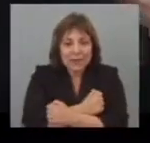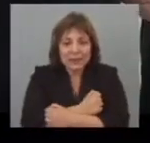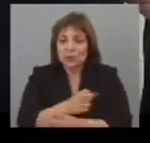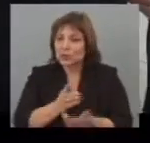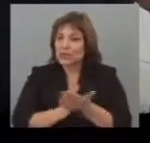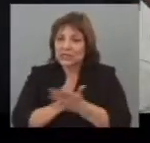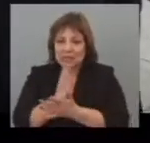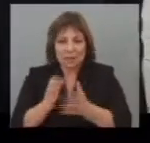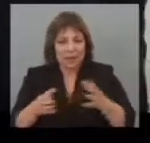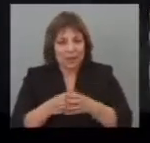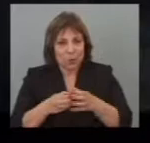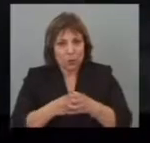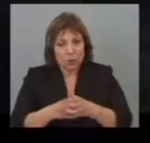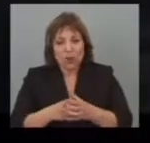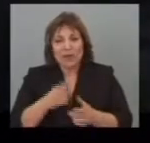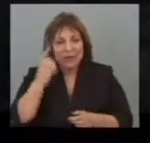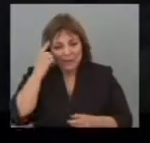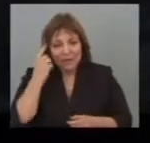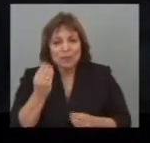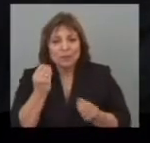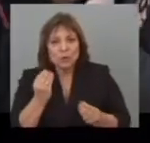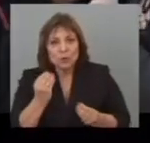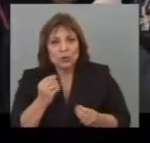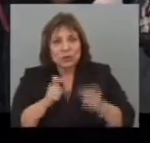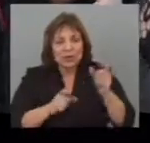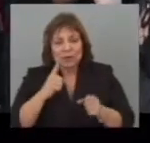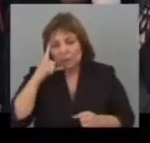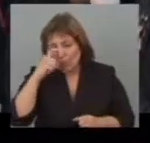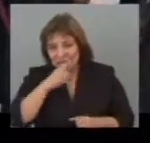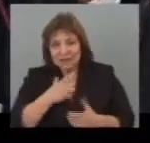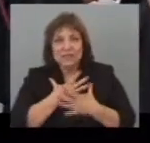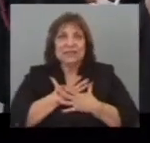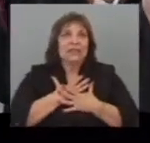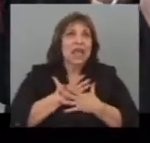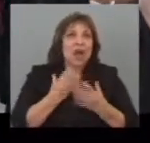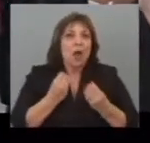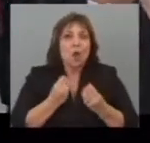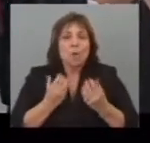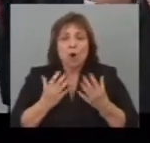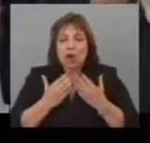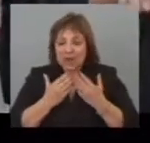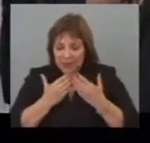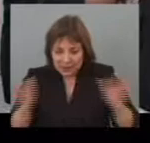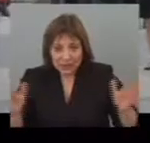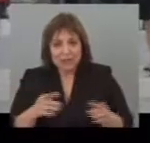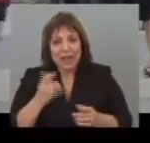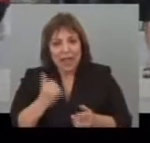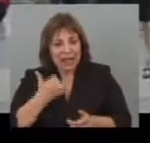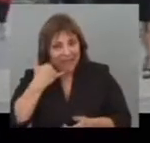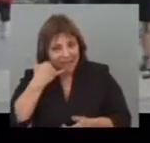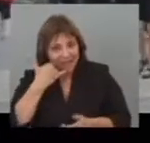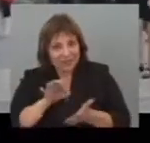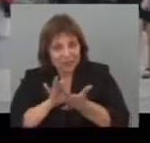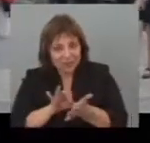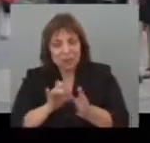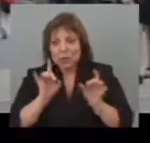presentes en el colectivo, porque saben que muchas veces es difícil salir de una situación de violencia. Cuentan con un servicio telefónico,